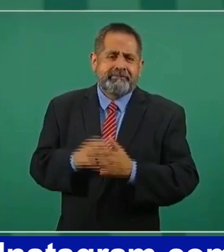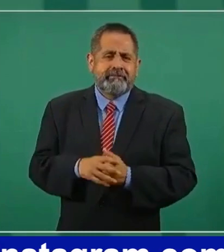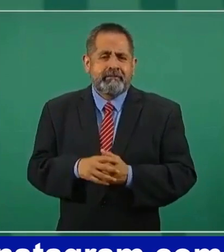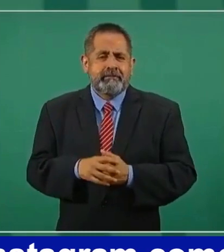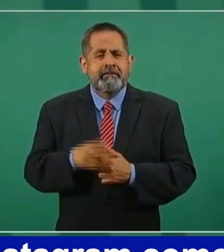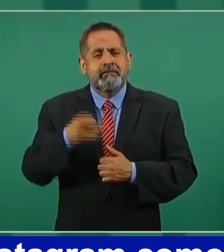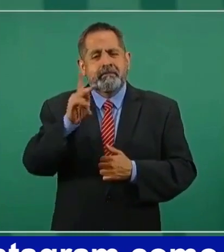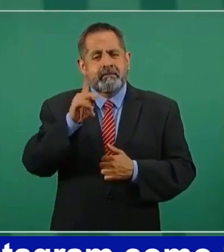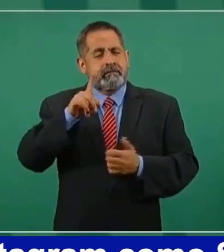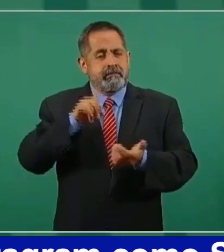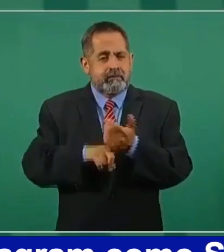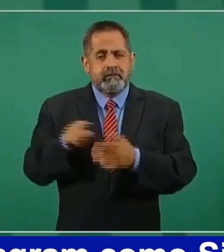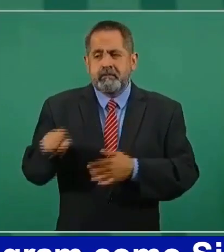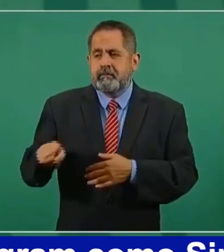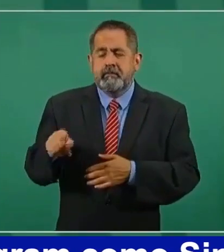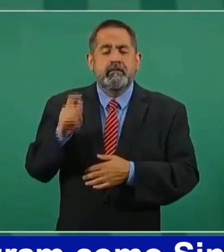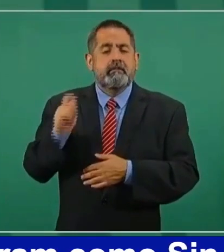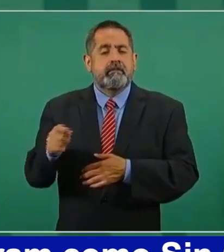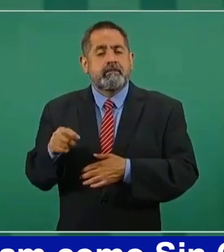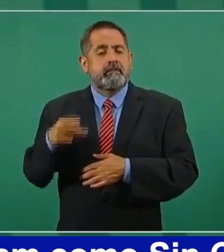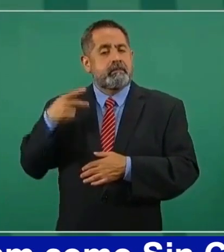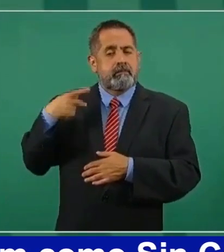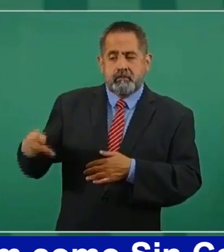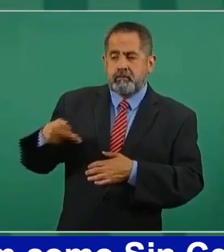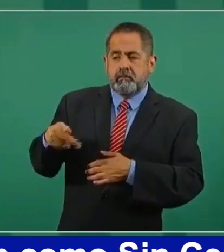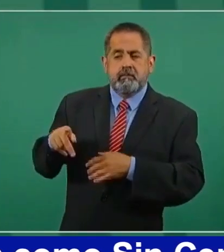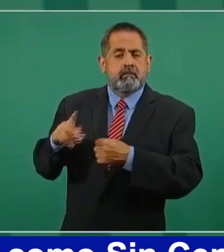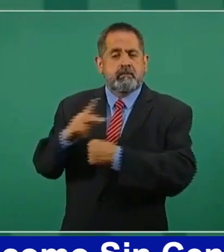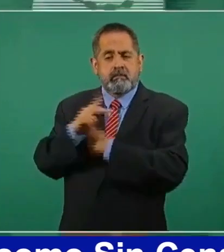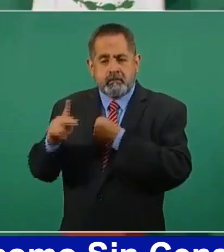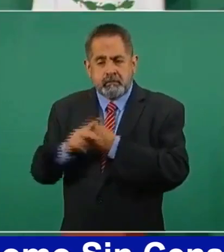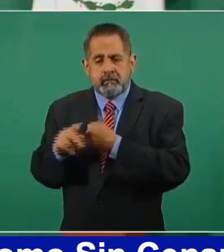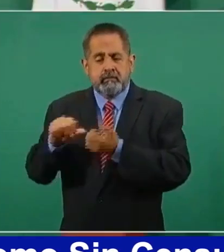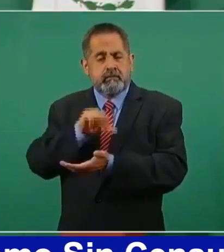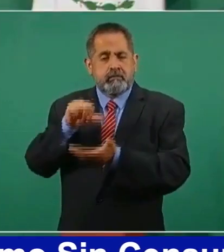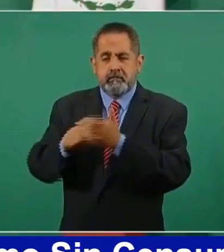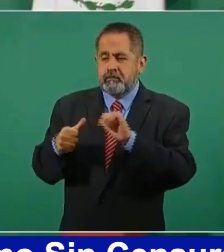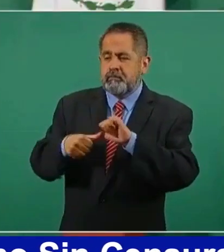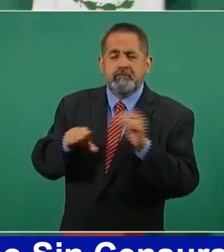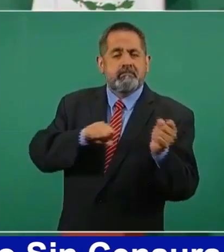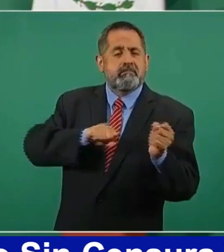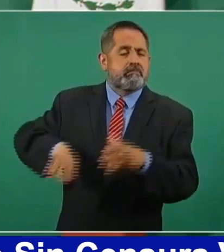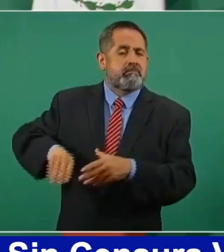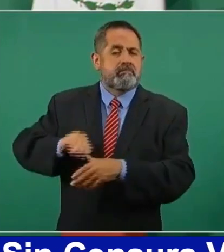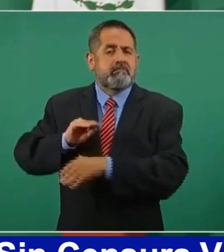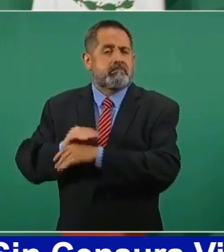Pues hay una situación de mucho abandono en Centroamérica.